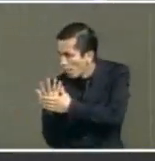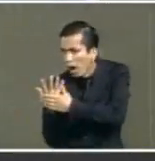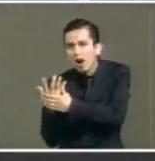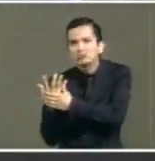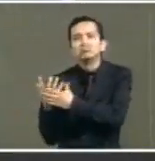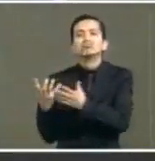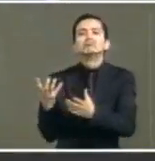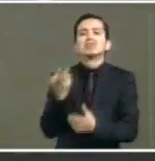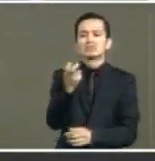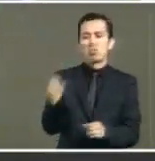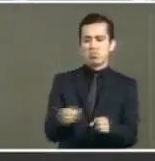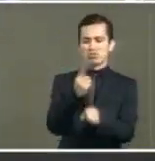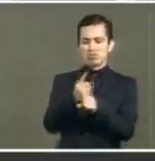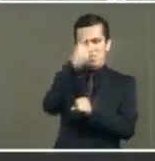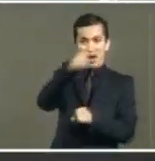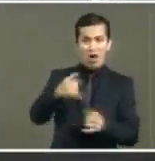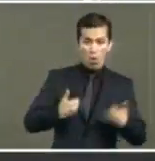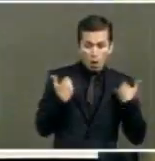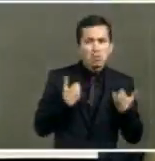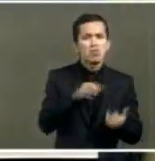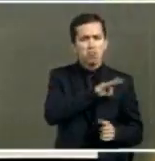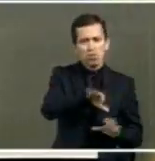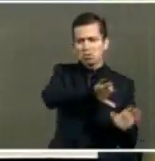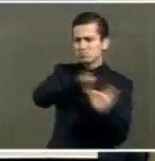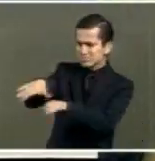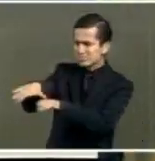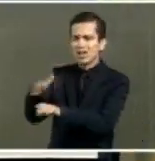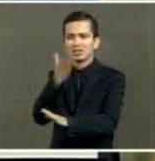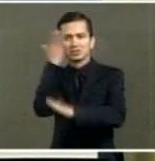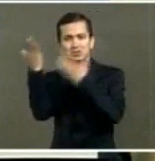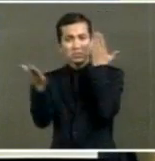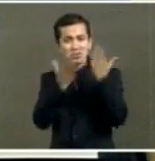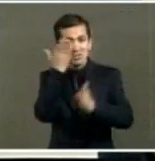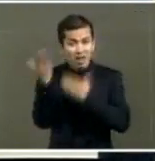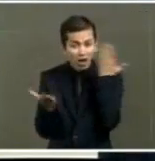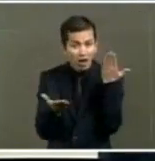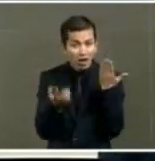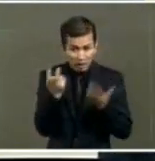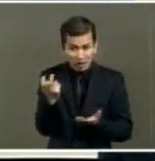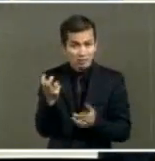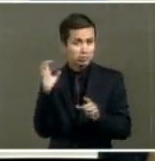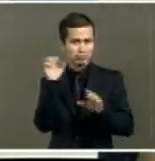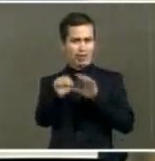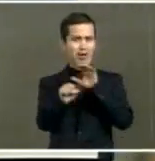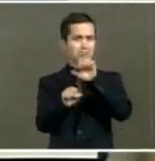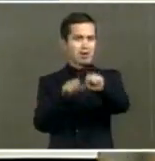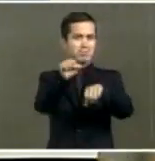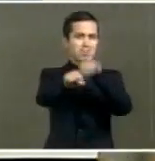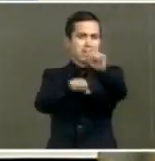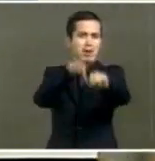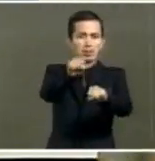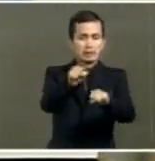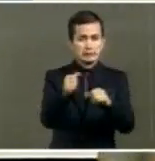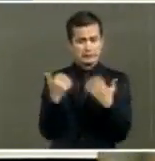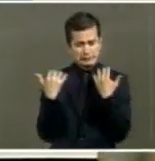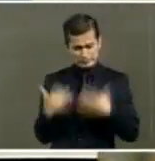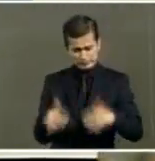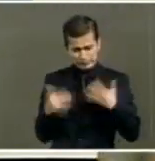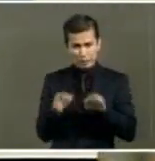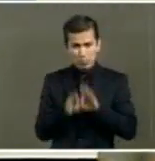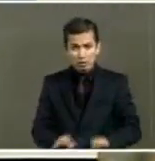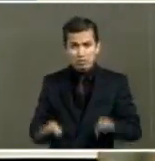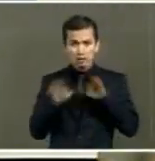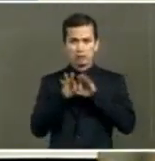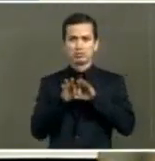de estudiar a millones de jóvenes. Todos ellos son logros singulares. Como nunca antes,